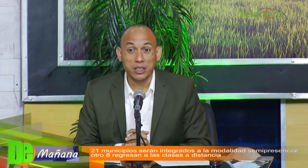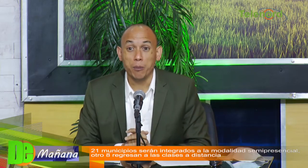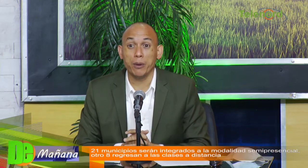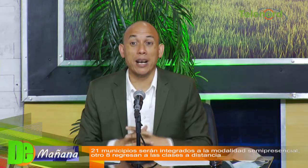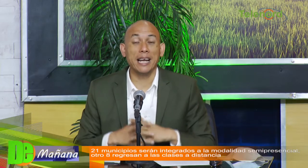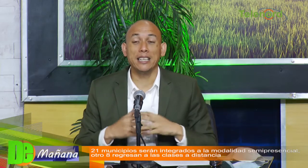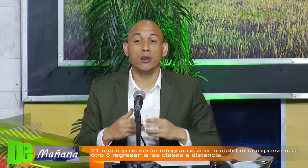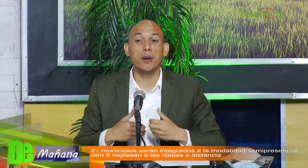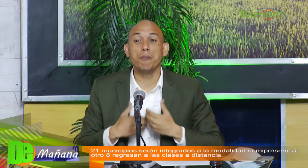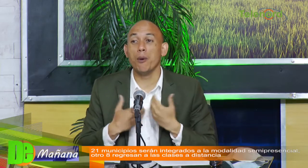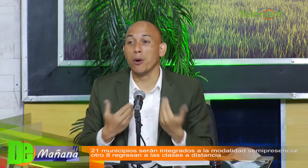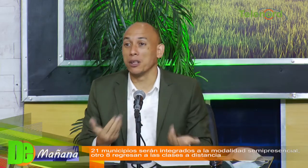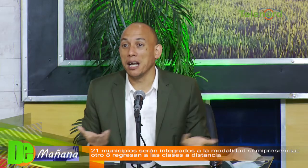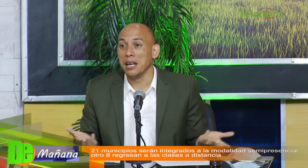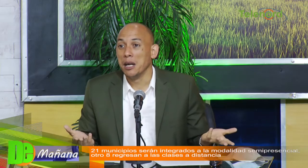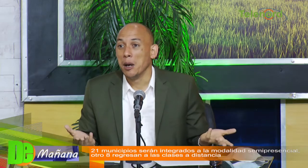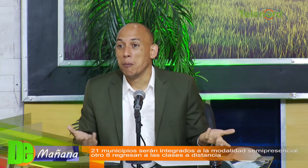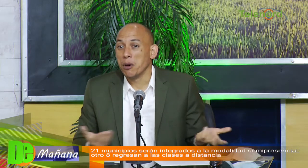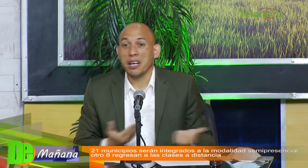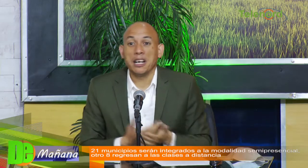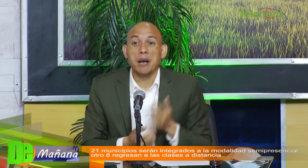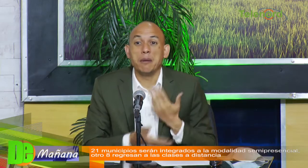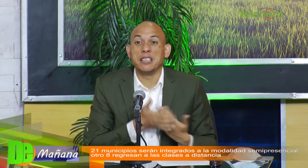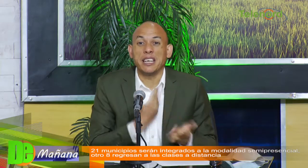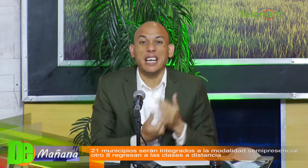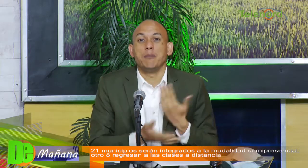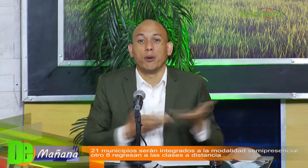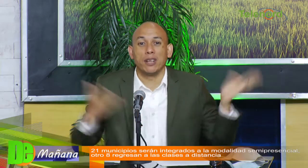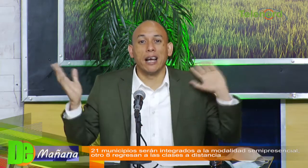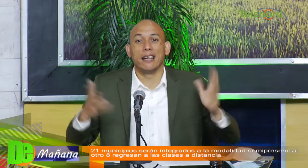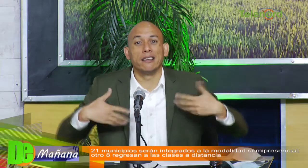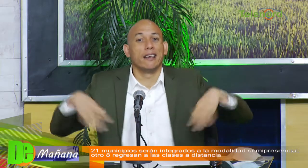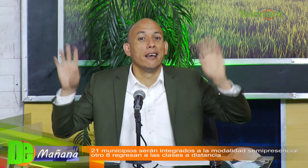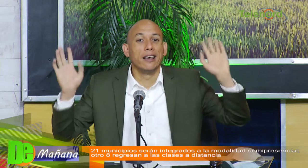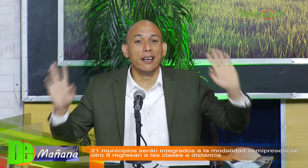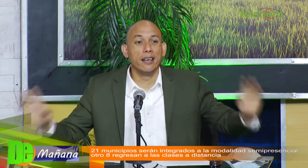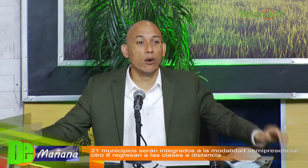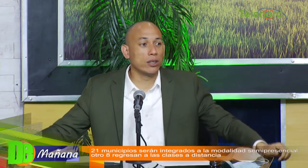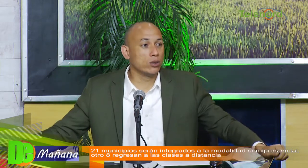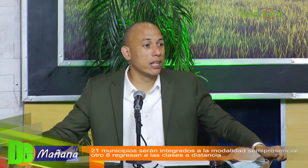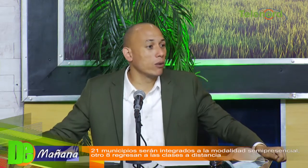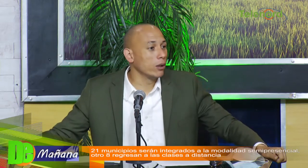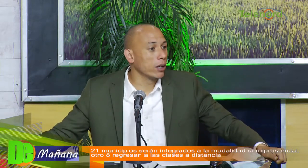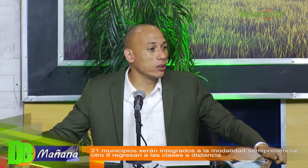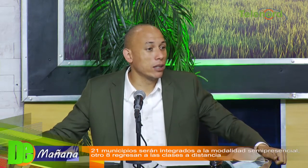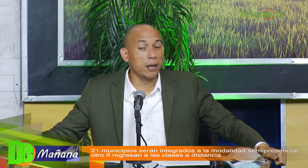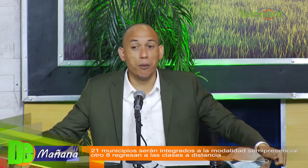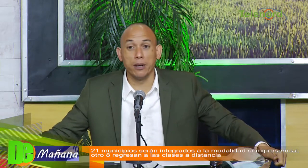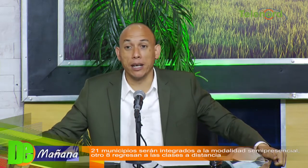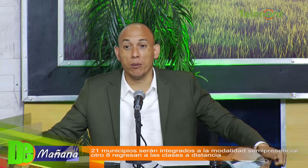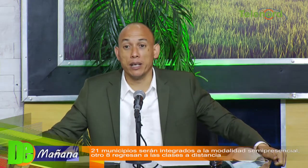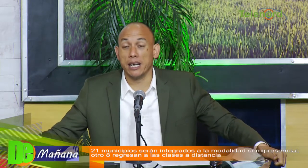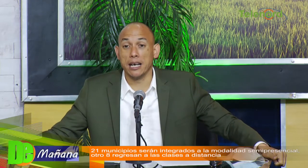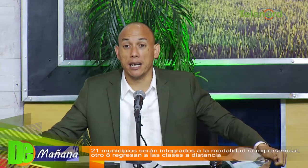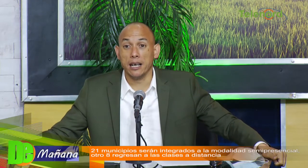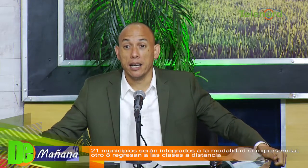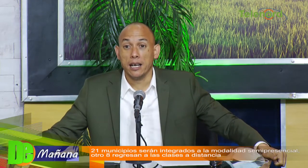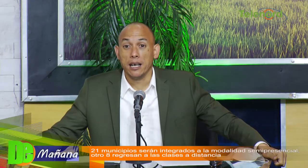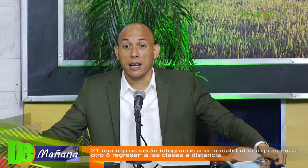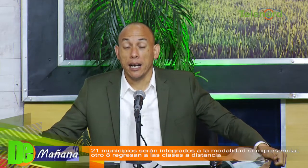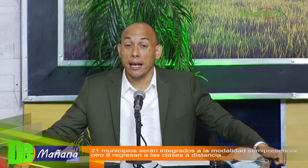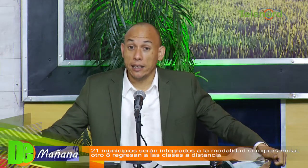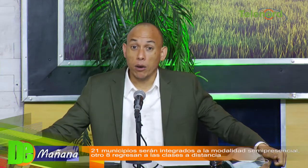educación pero a la gente no le importa porque es realmente que importa la gente en lo que suceda con la educación la república dominicana